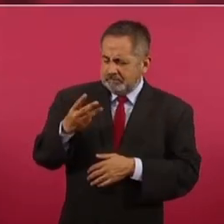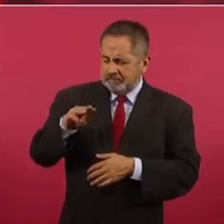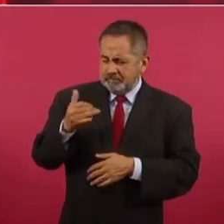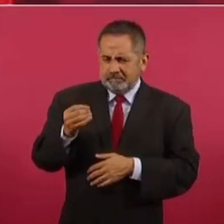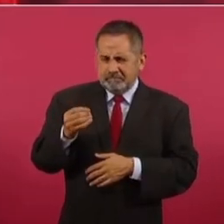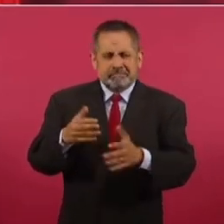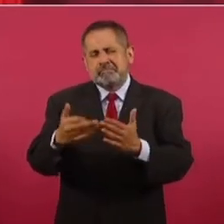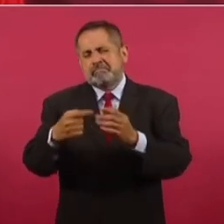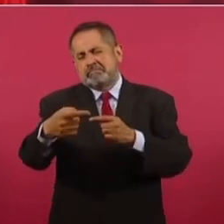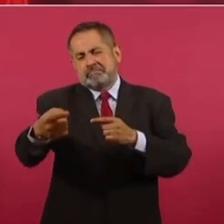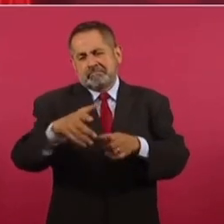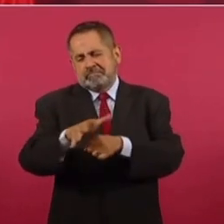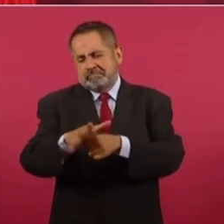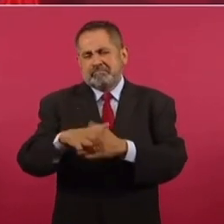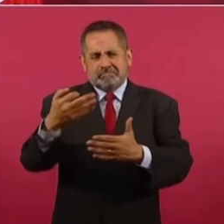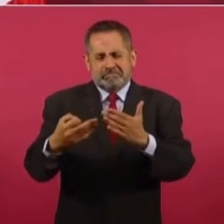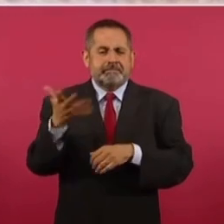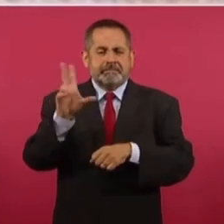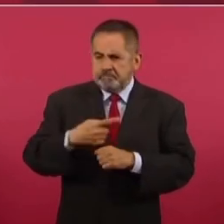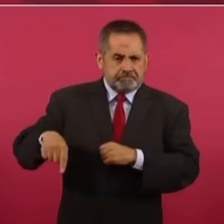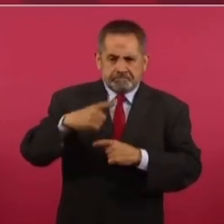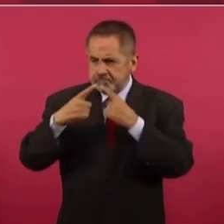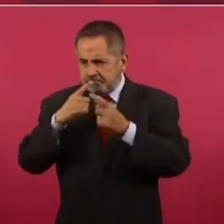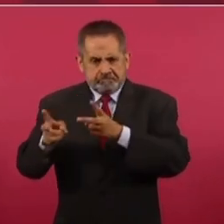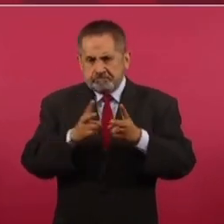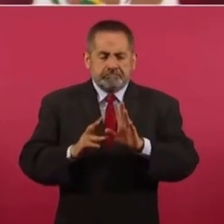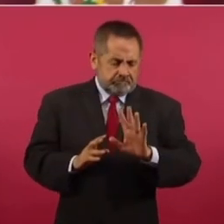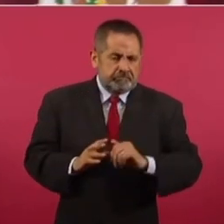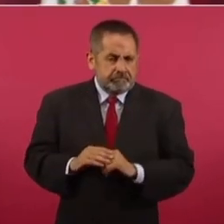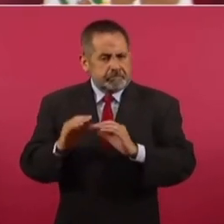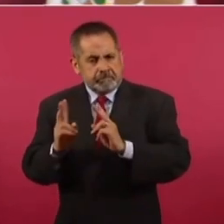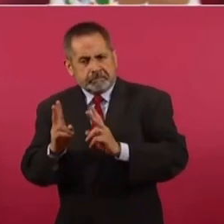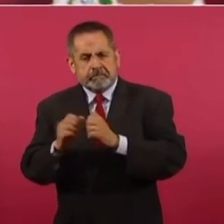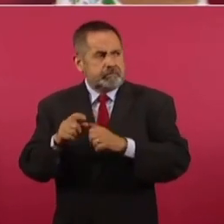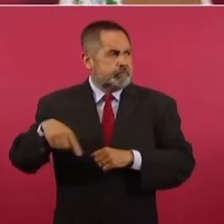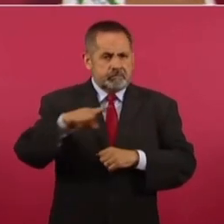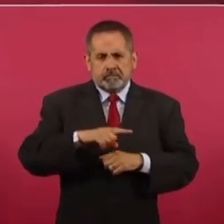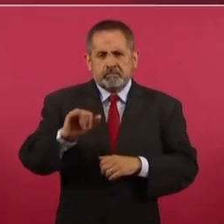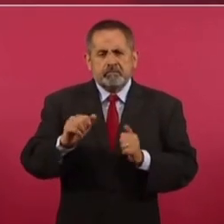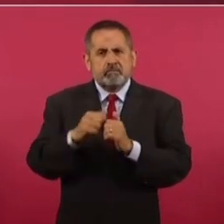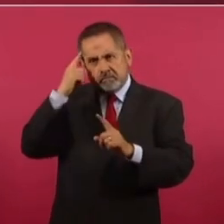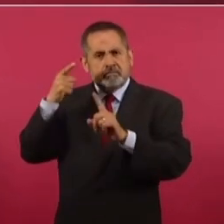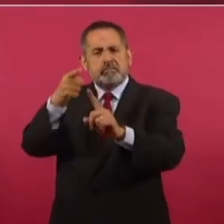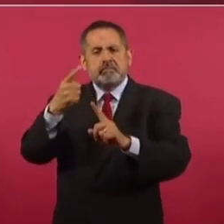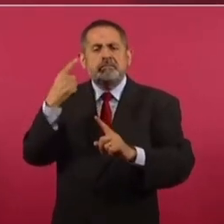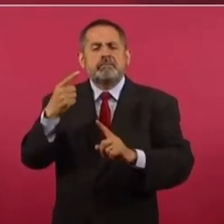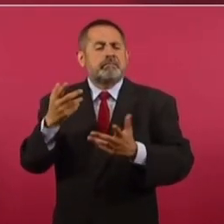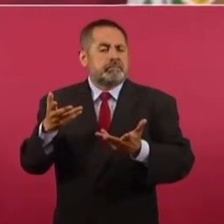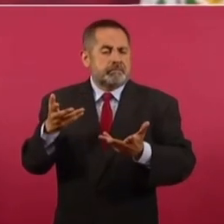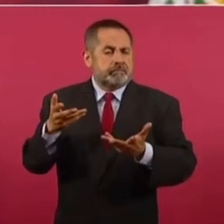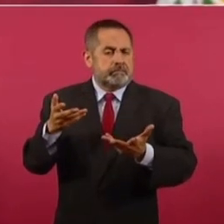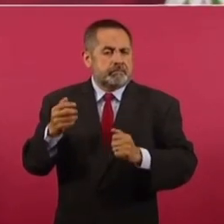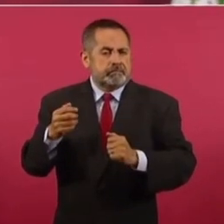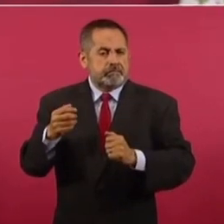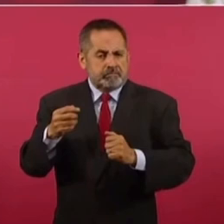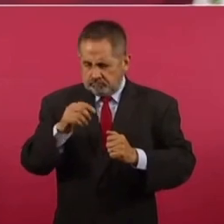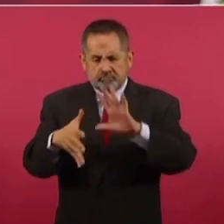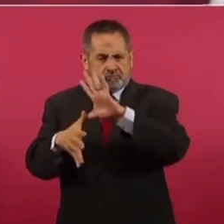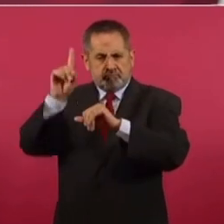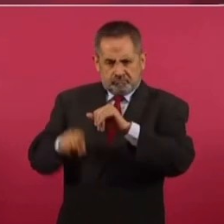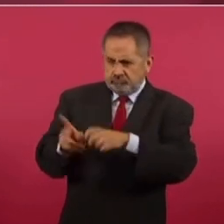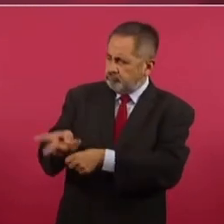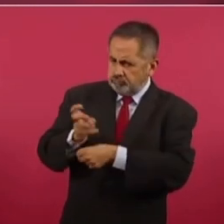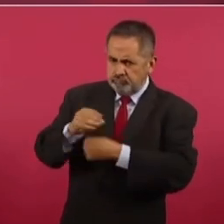10. O sea, falta todavía tiempo. Y se está dialogando con el propósito de que se invite a